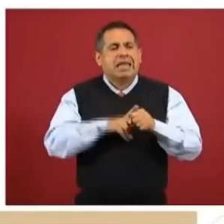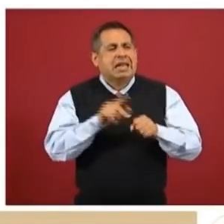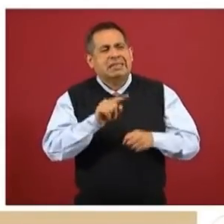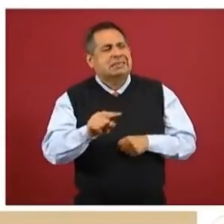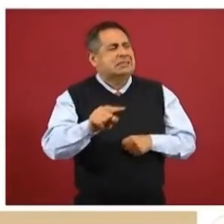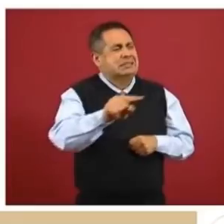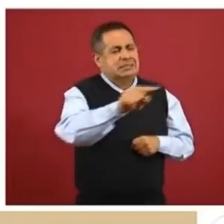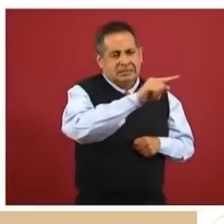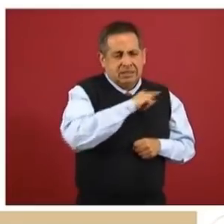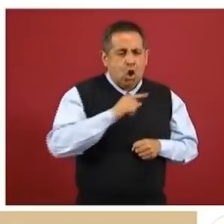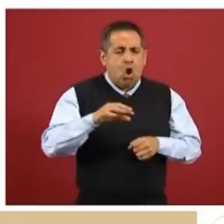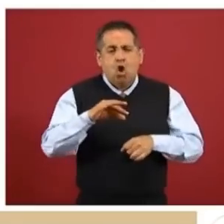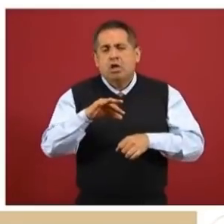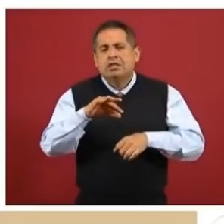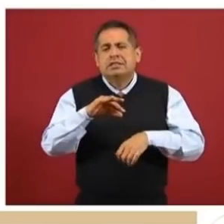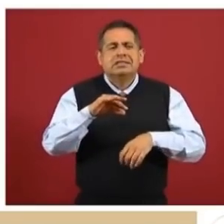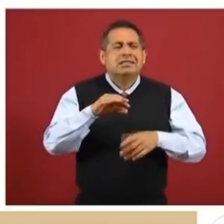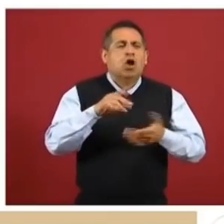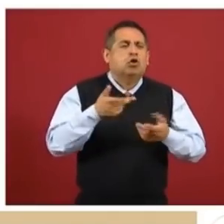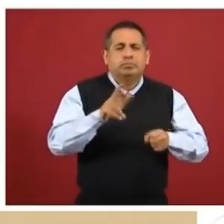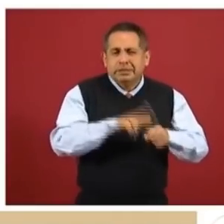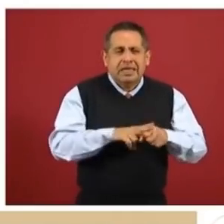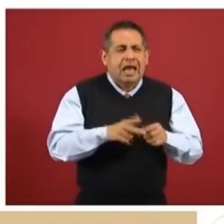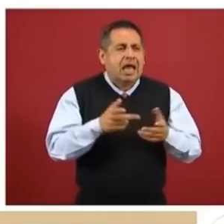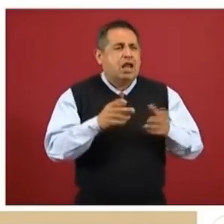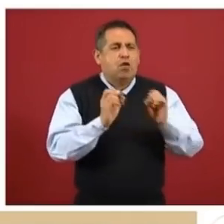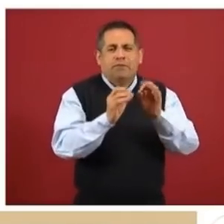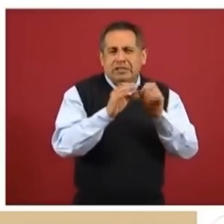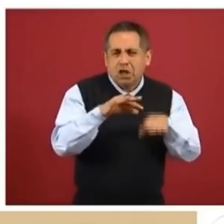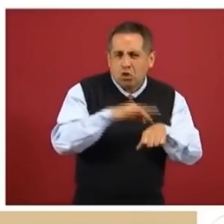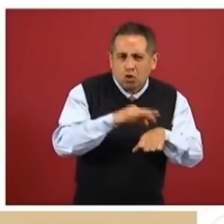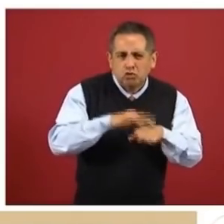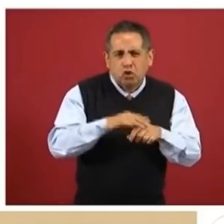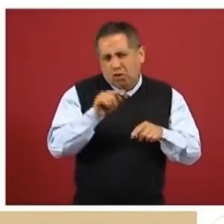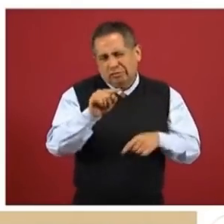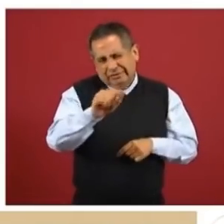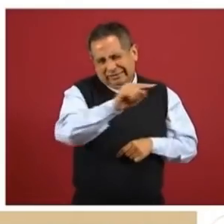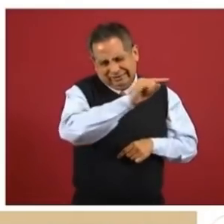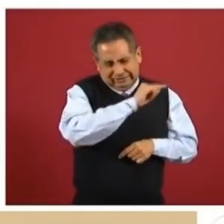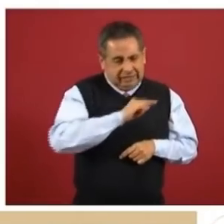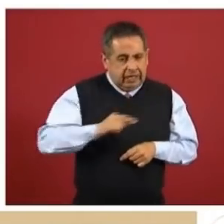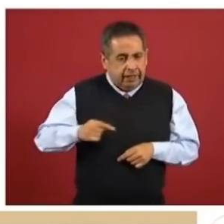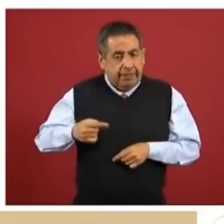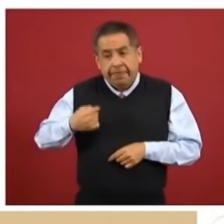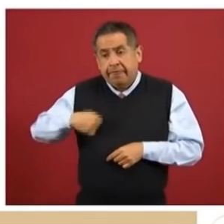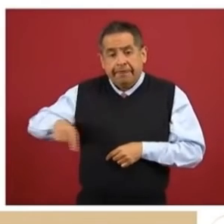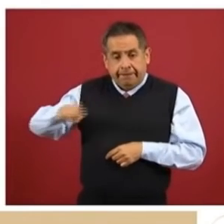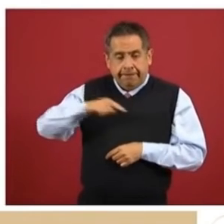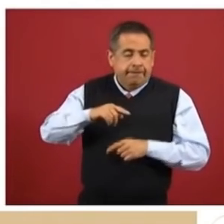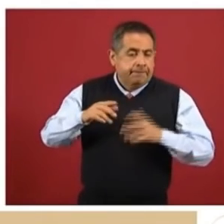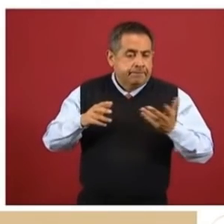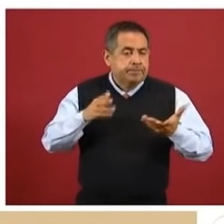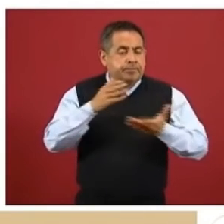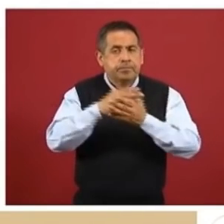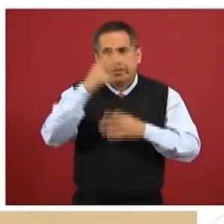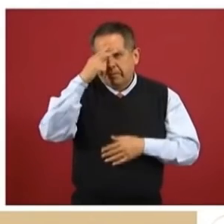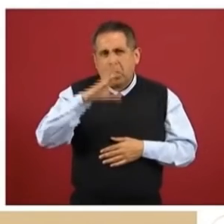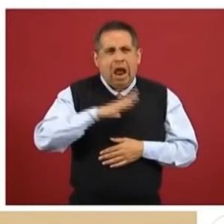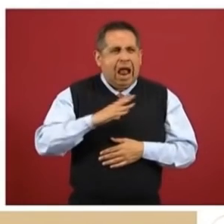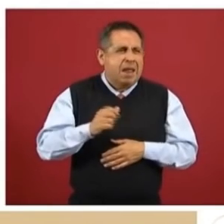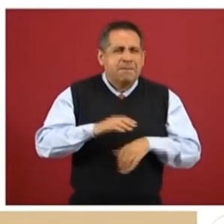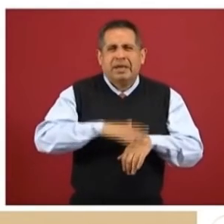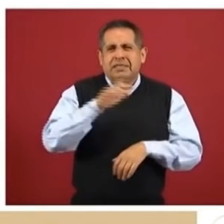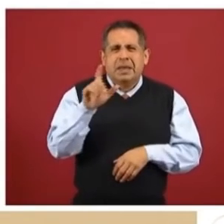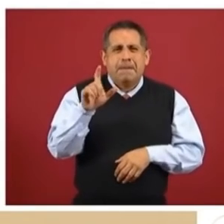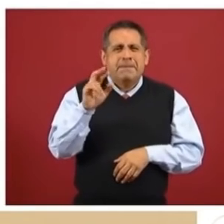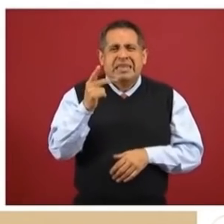los centros médicos, pueden ser hospitales donde nosotros vamos a solicitar atención de salud, abro paréntesis, en México tenemos más